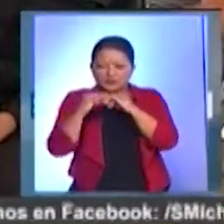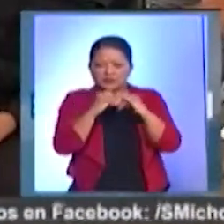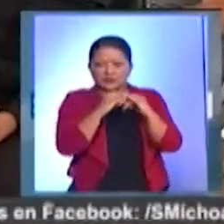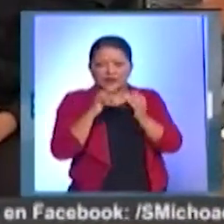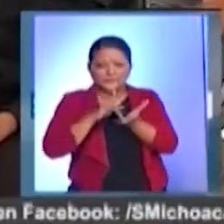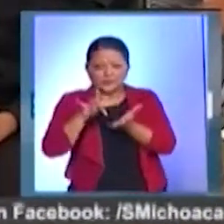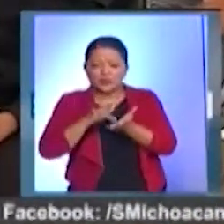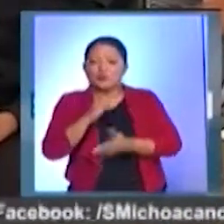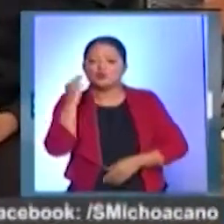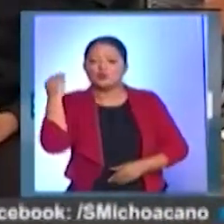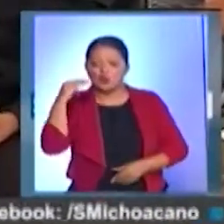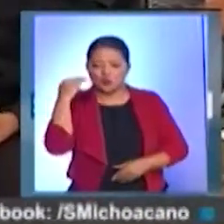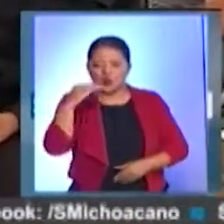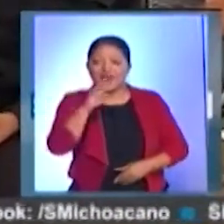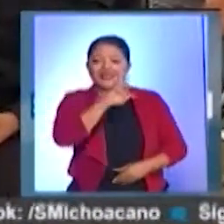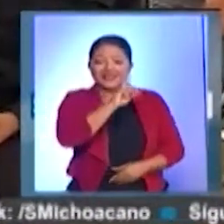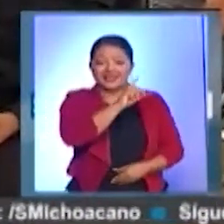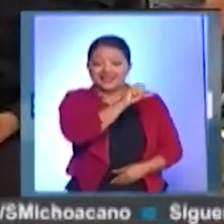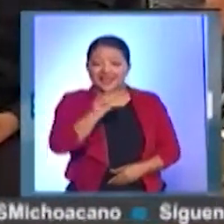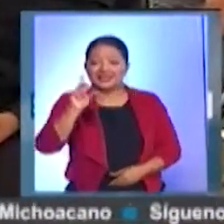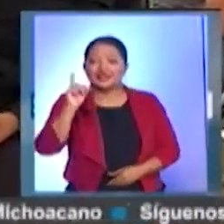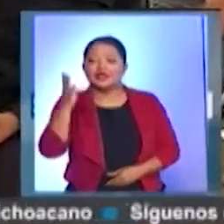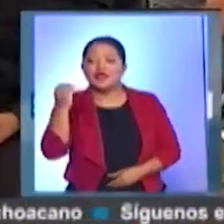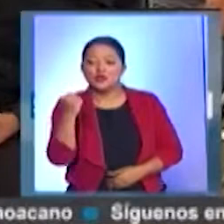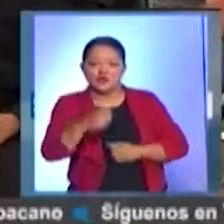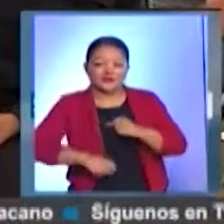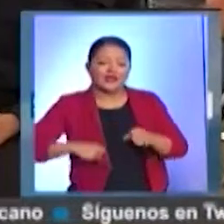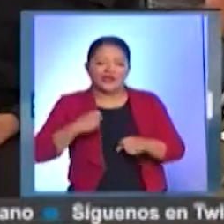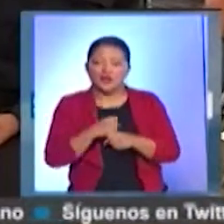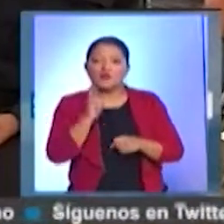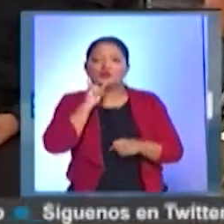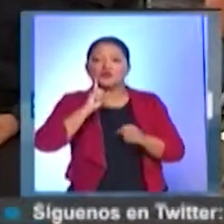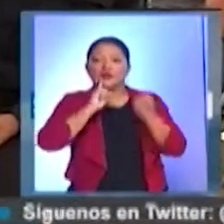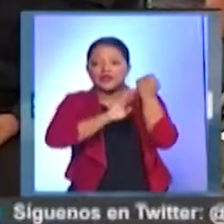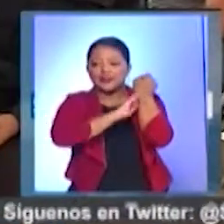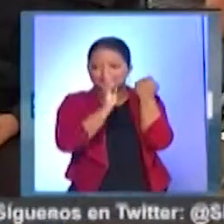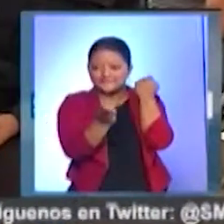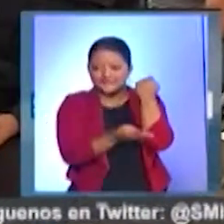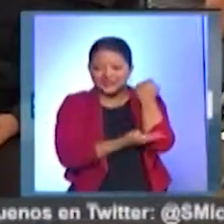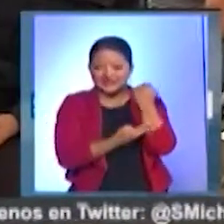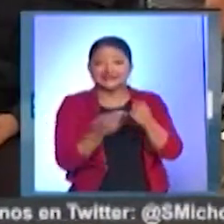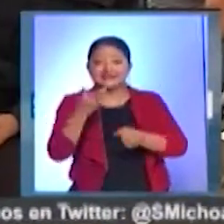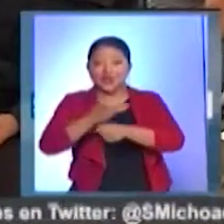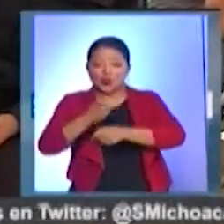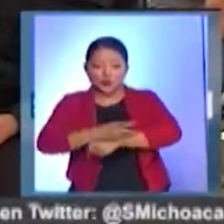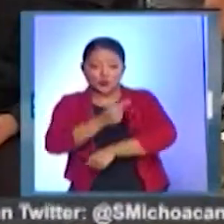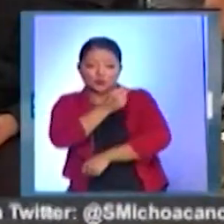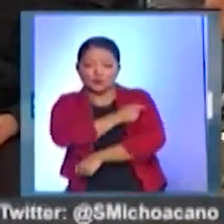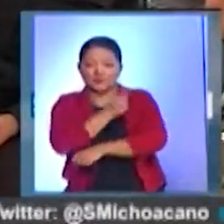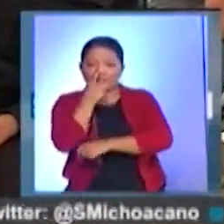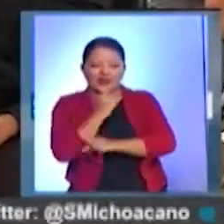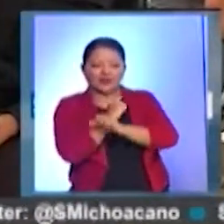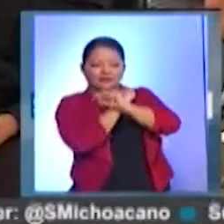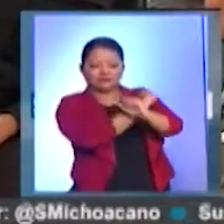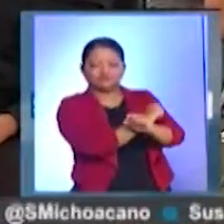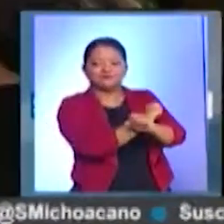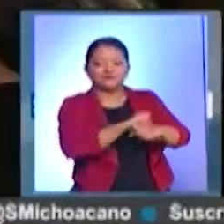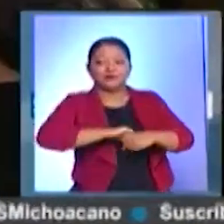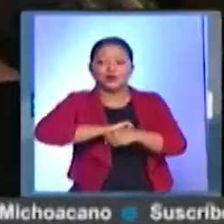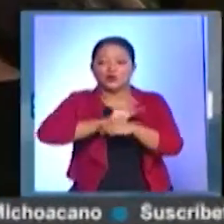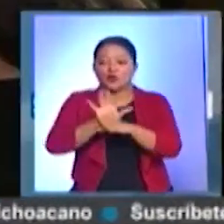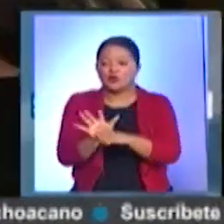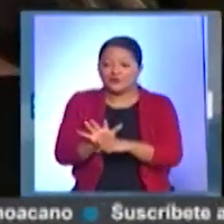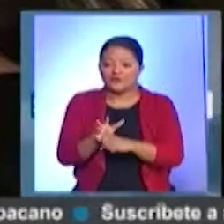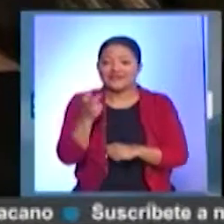en morelia a los adultos de 30 a 39 años de edad y mujeres embarazadas en su segunda dosis contra el hobbit 19 el